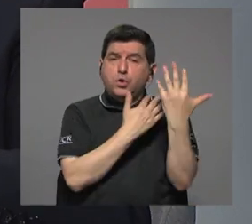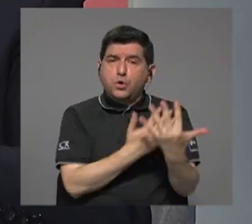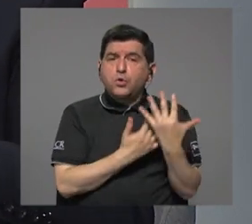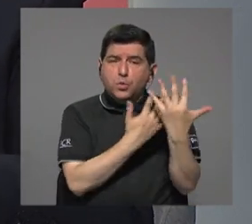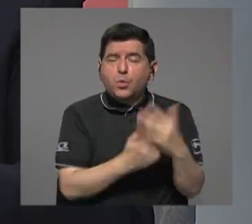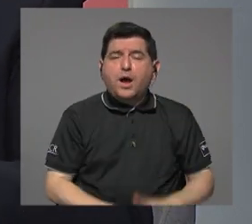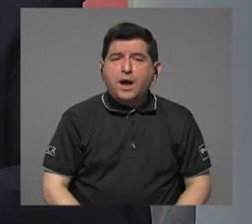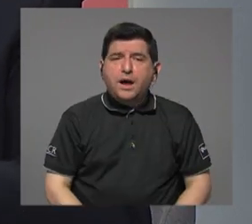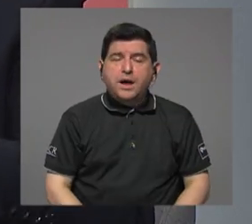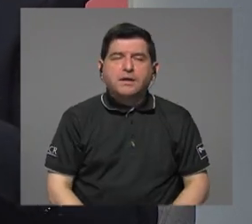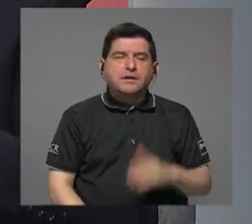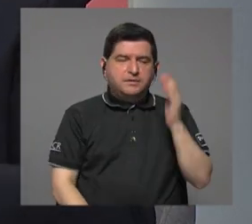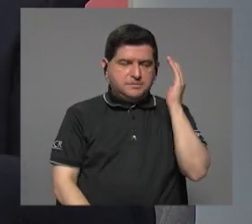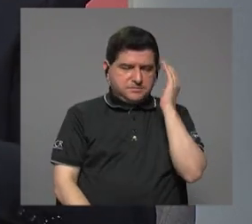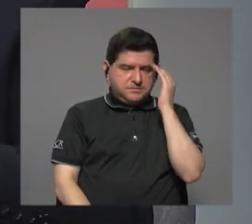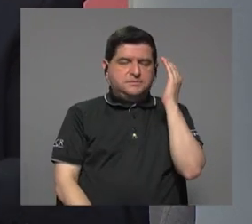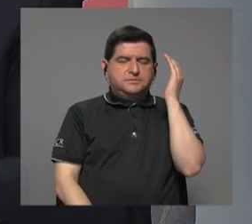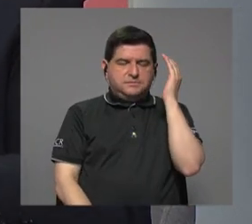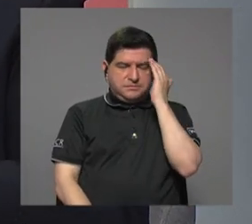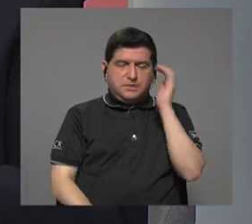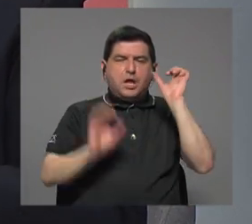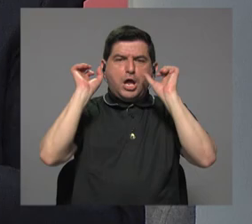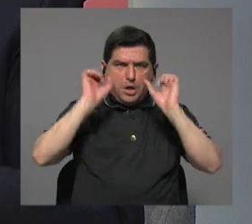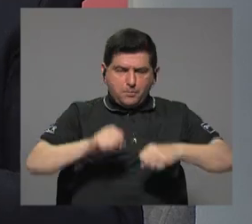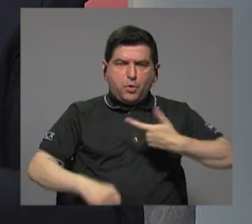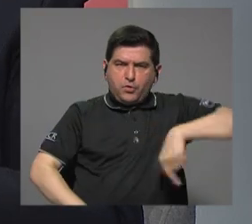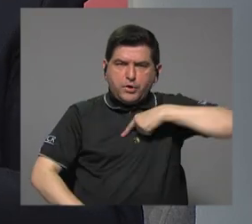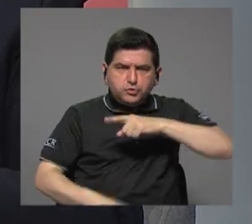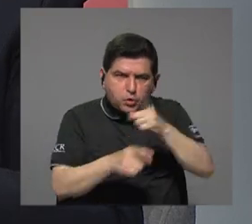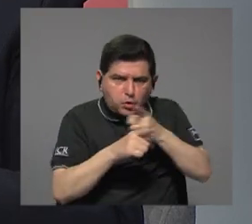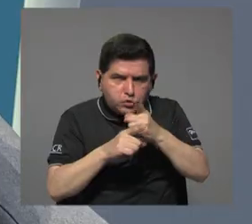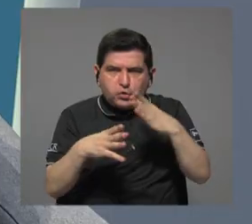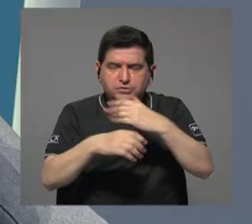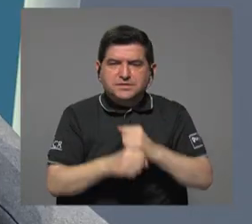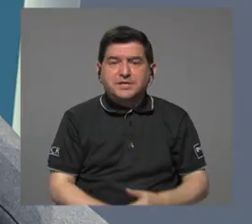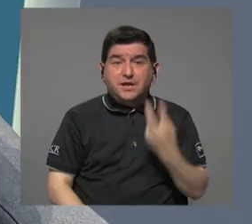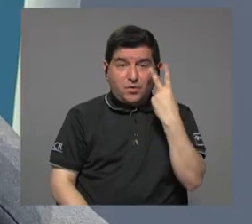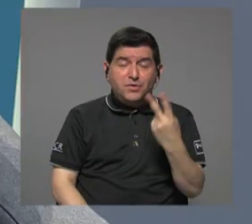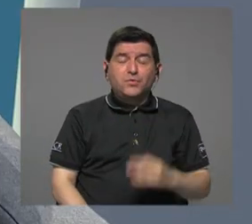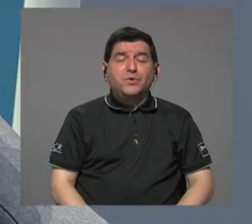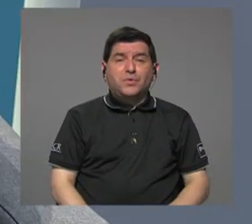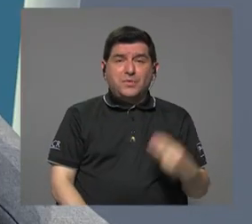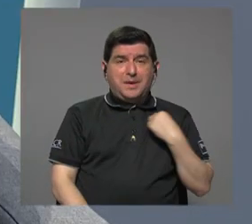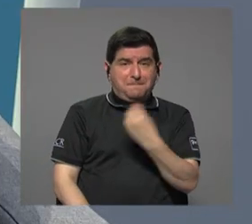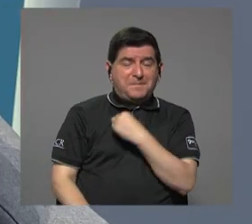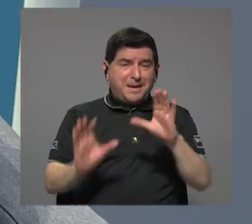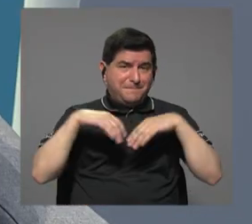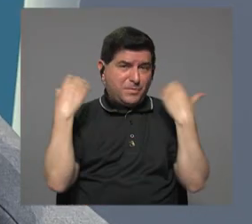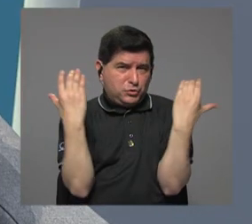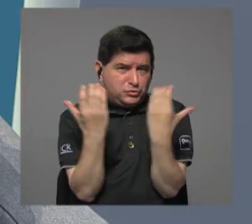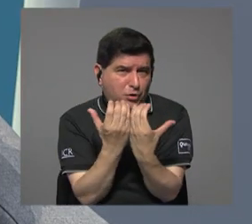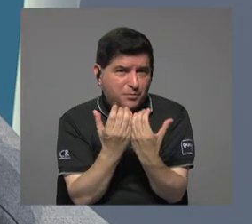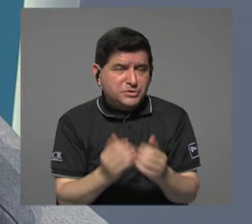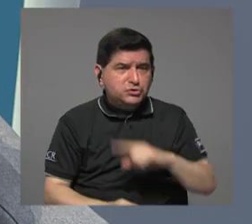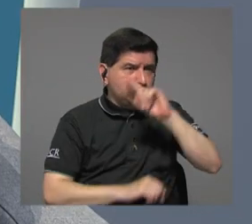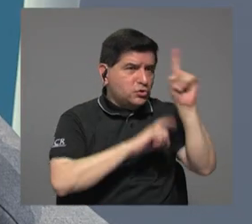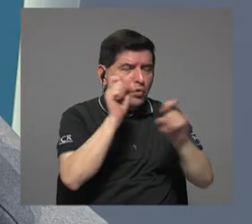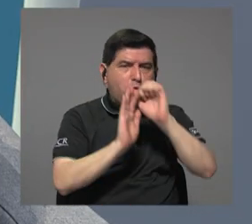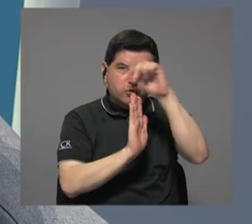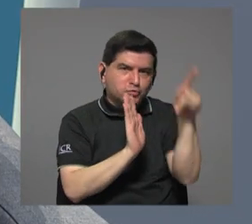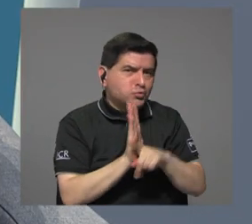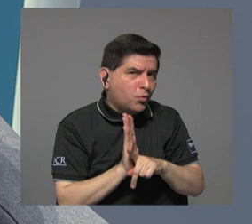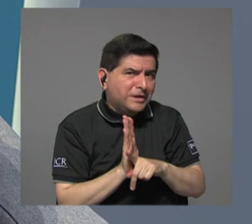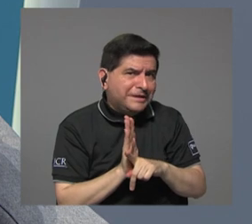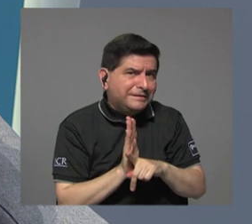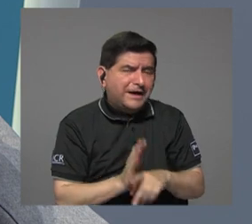haya sensatez y que podamos hacer esas enmiendas cuando uno ve la composición de la comisión de consulta de coste en realidad